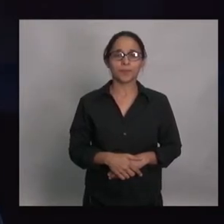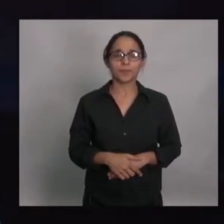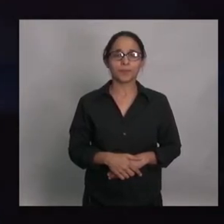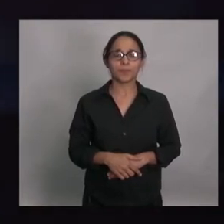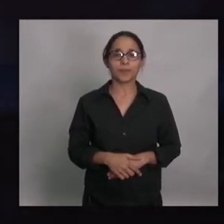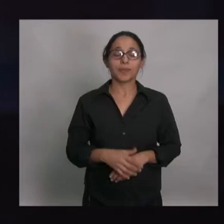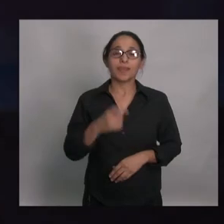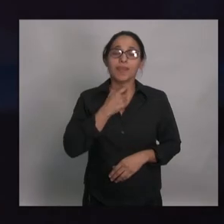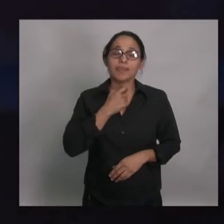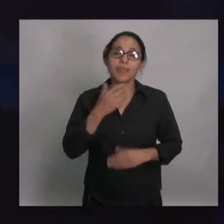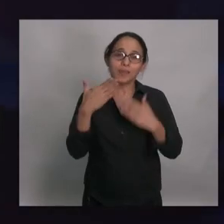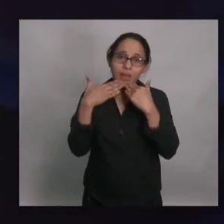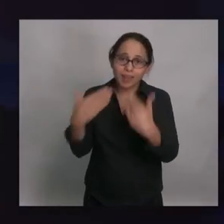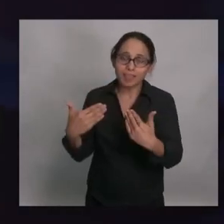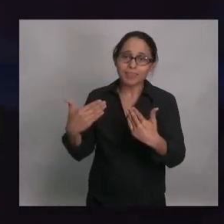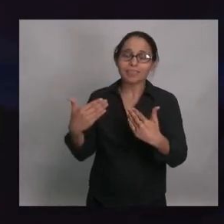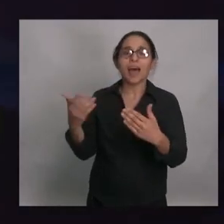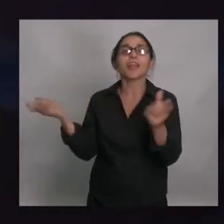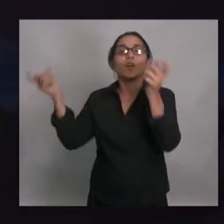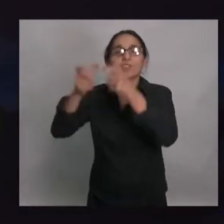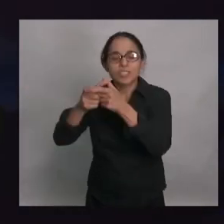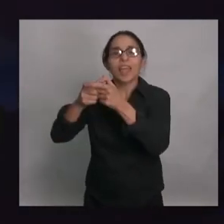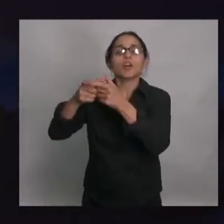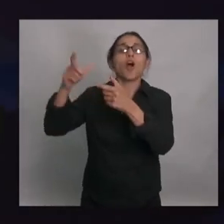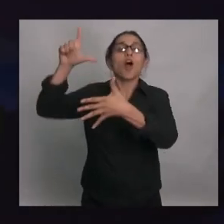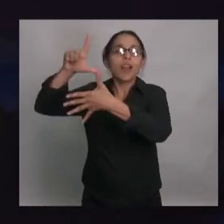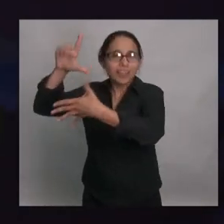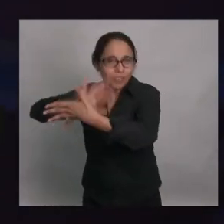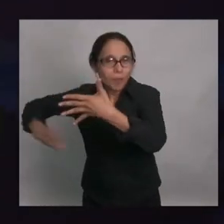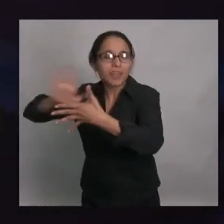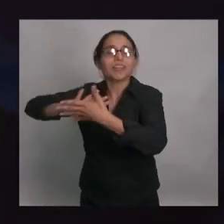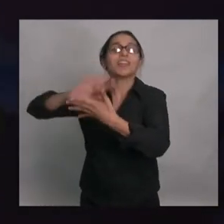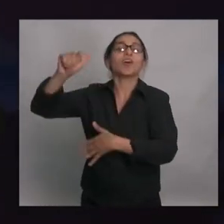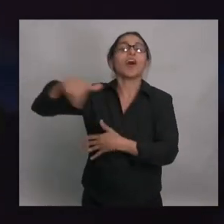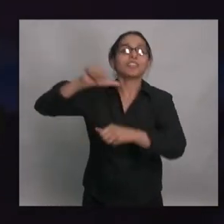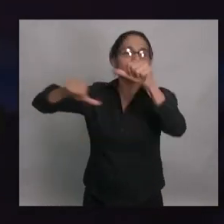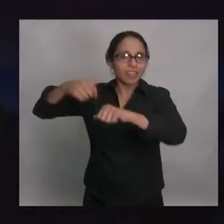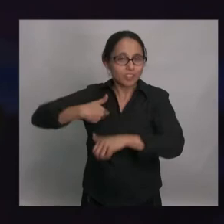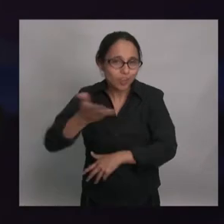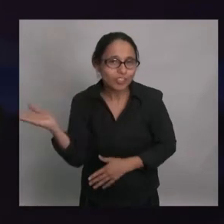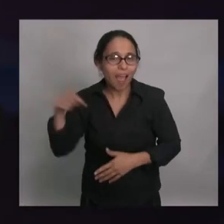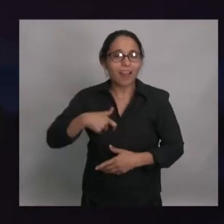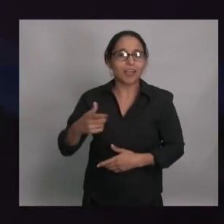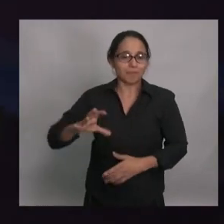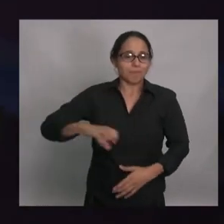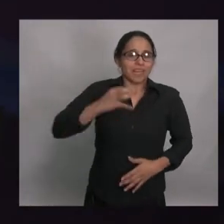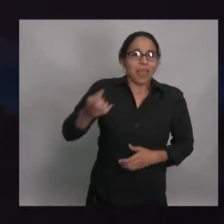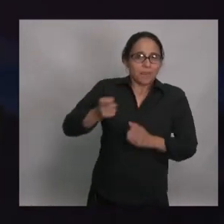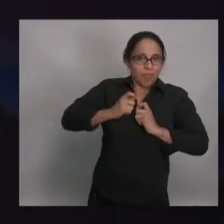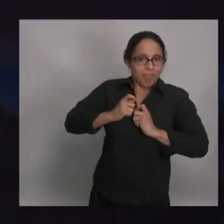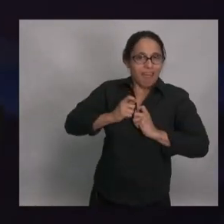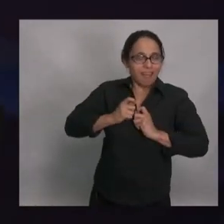quiero agradecerle el consejo latinoamericano de ciencias sociales este premio paulo